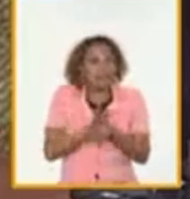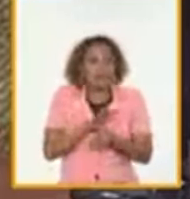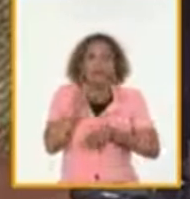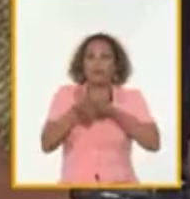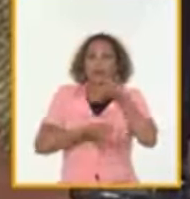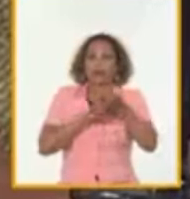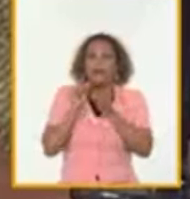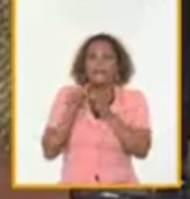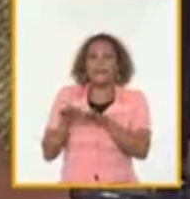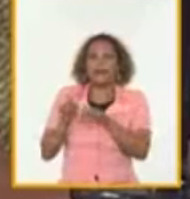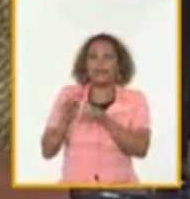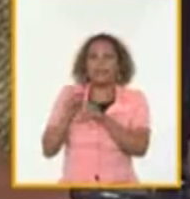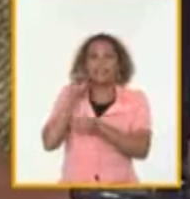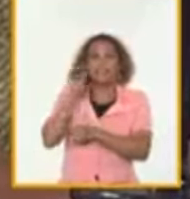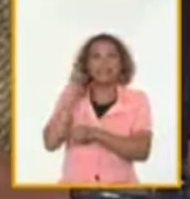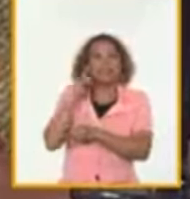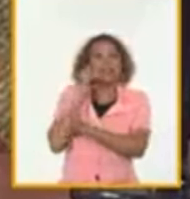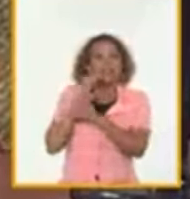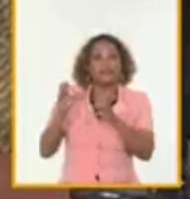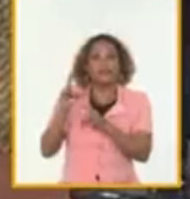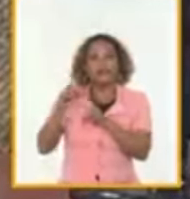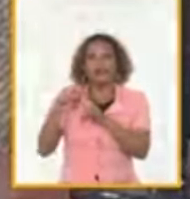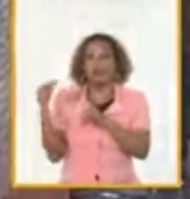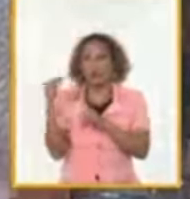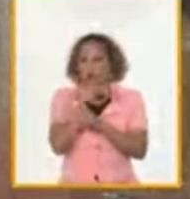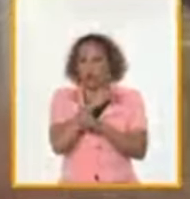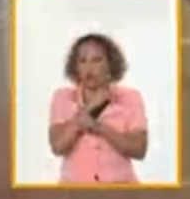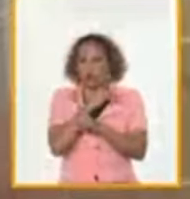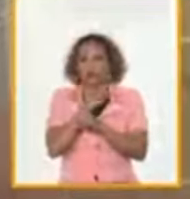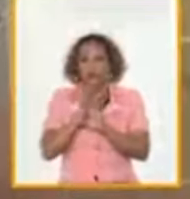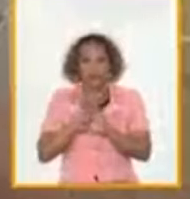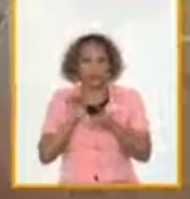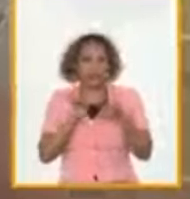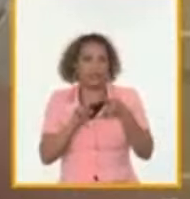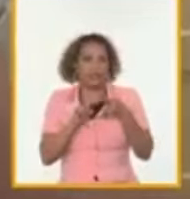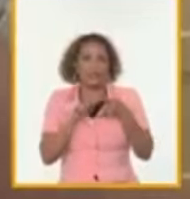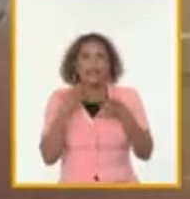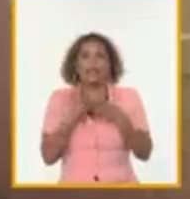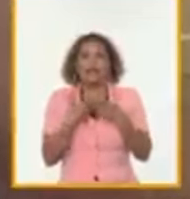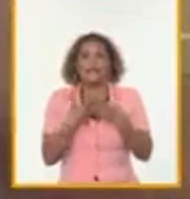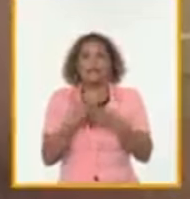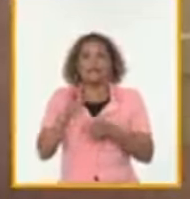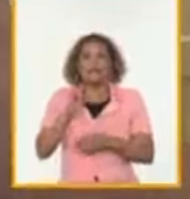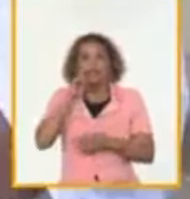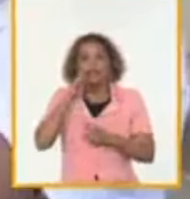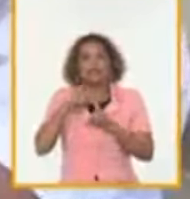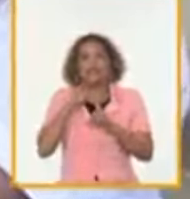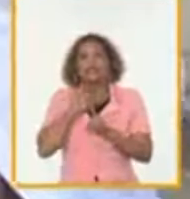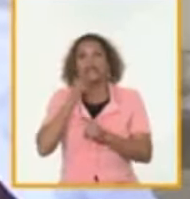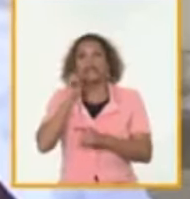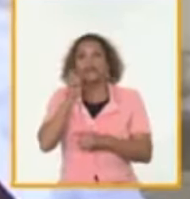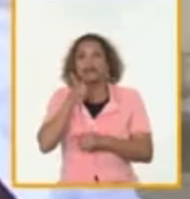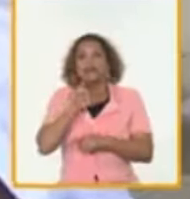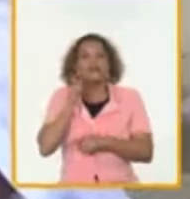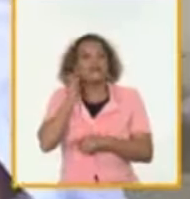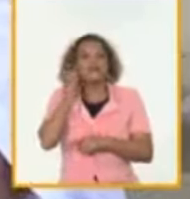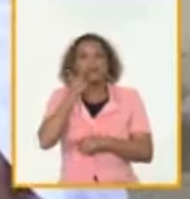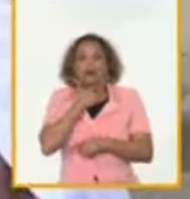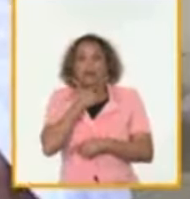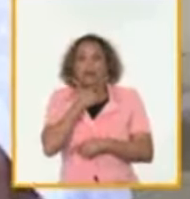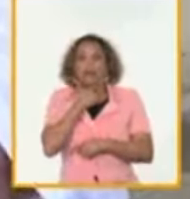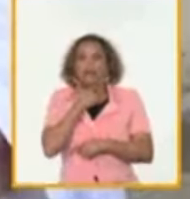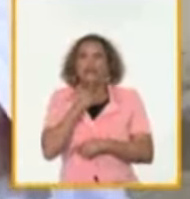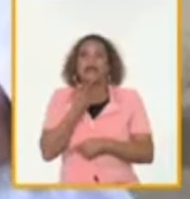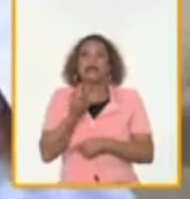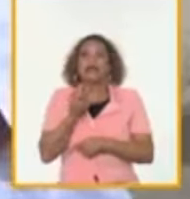parque científico tecnológico Tenemos también la empresa interfaz en la universidad central Marta abo de las villas y